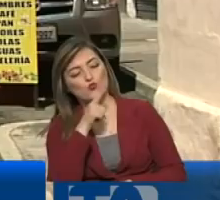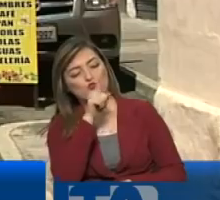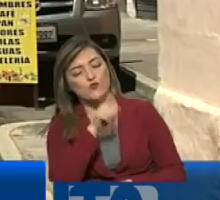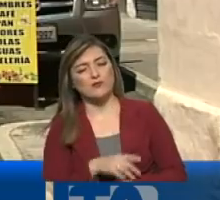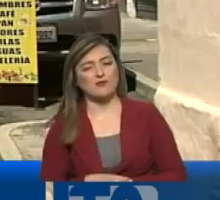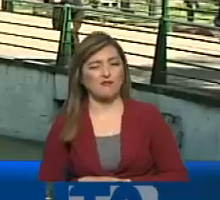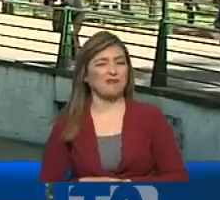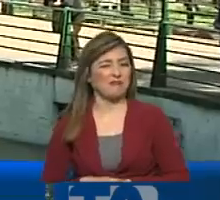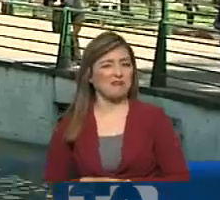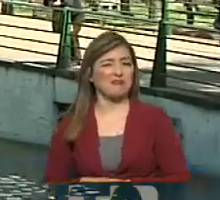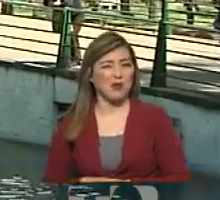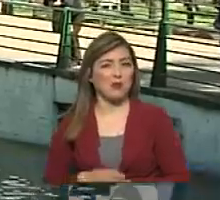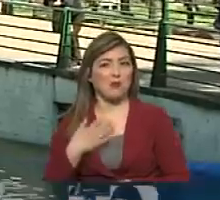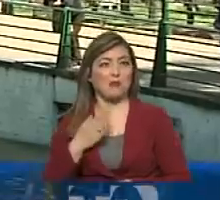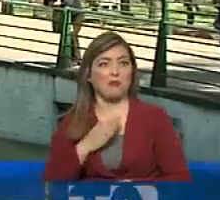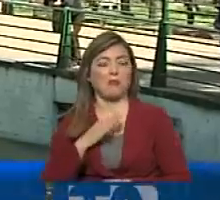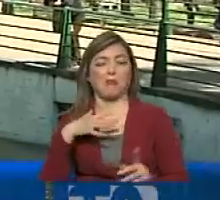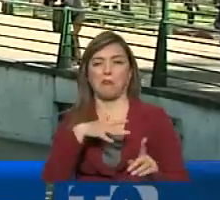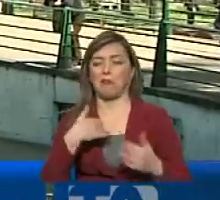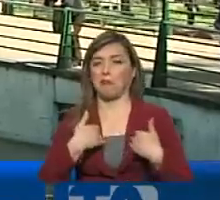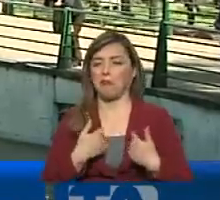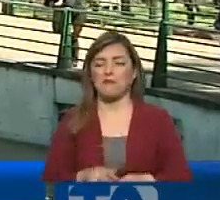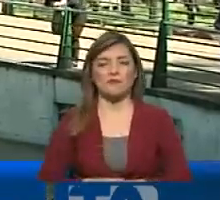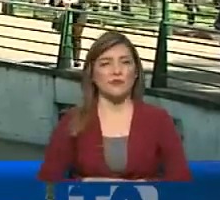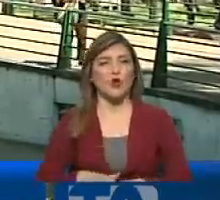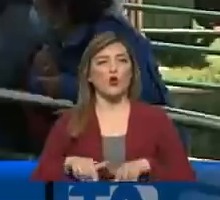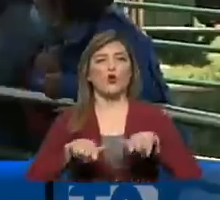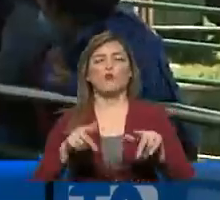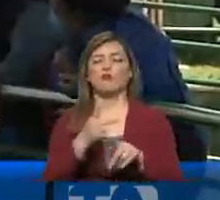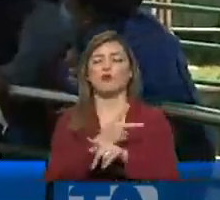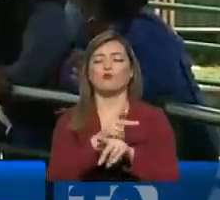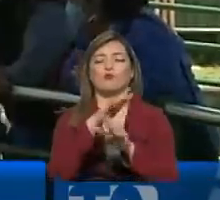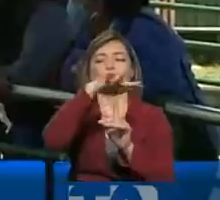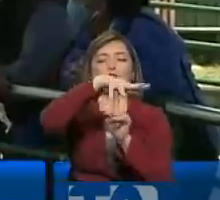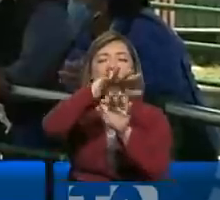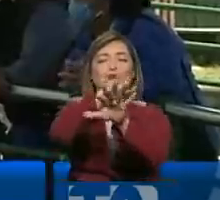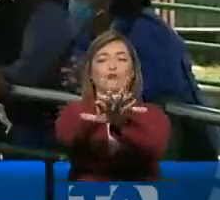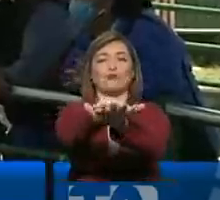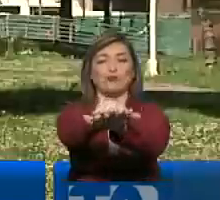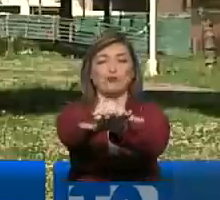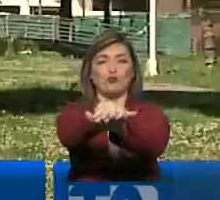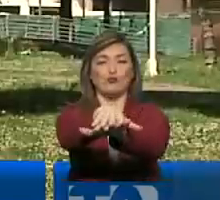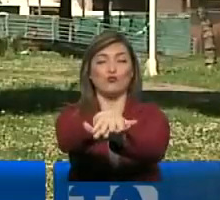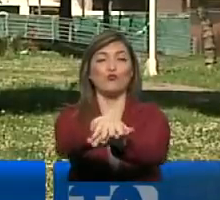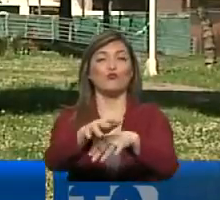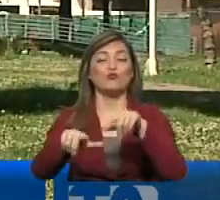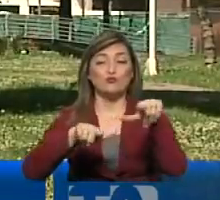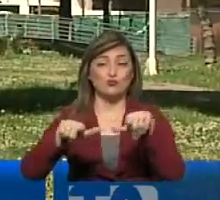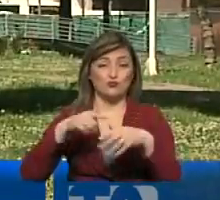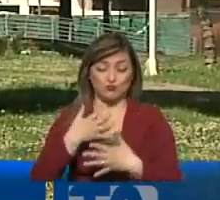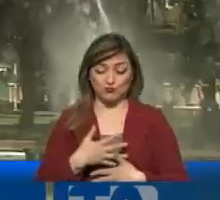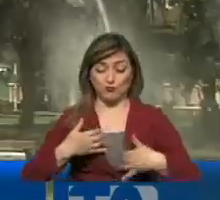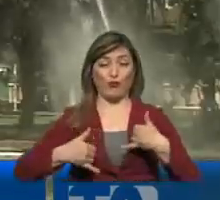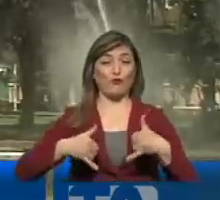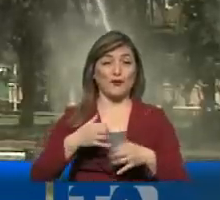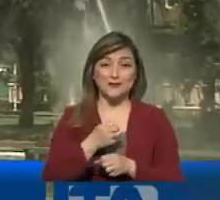que les dicen campaneros. Otro de los puntos rojos, como lo llaman, es el Parque La Alameda. Este espacio recreacional ya